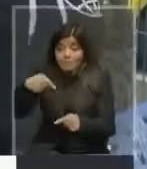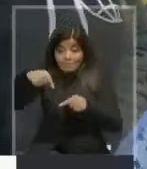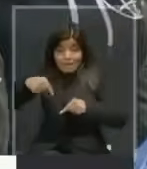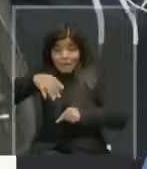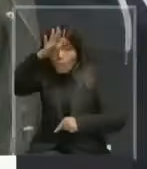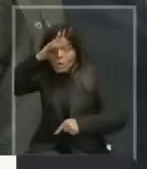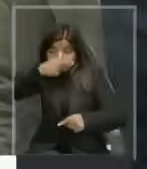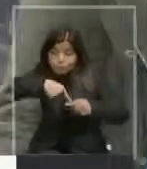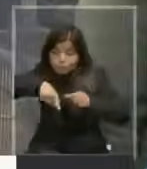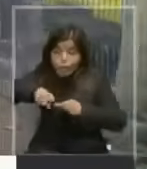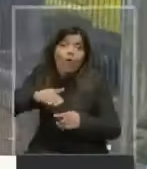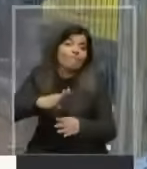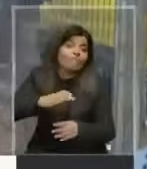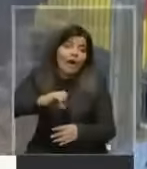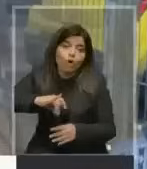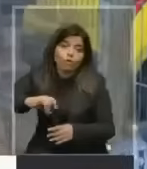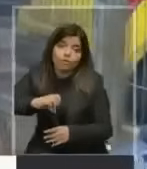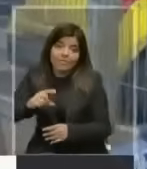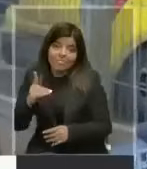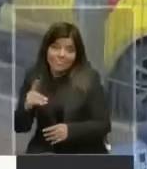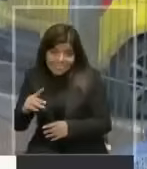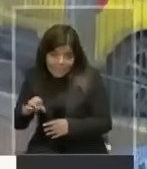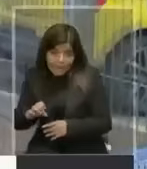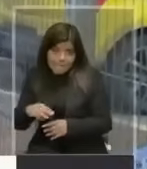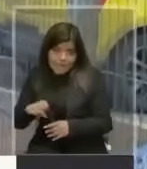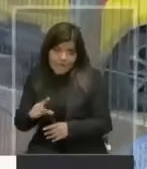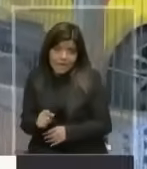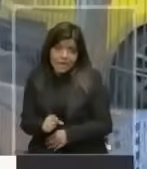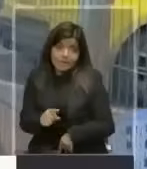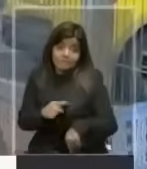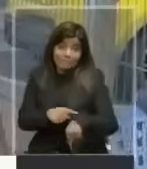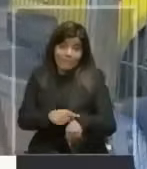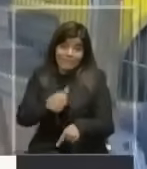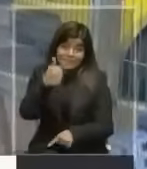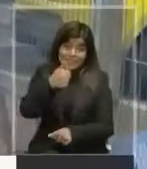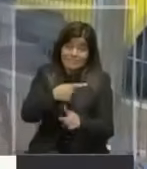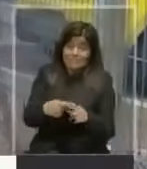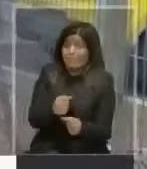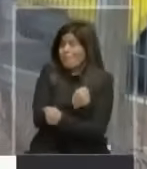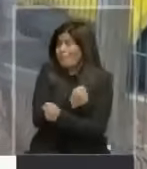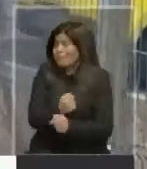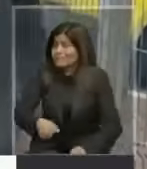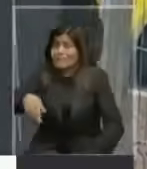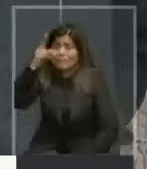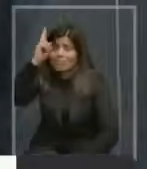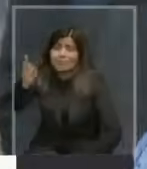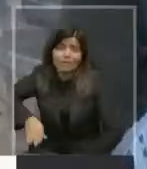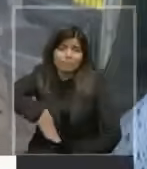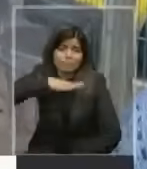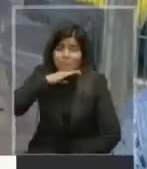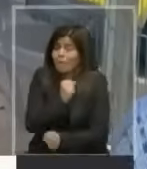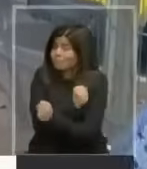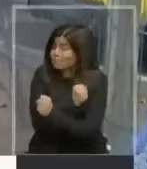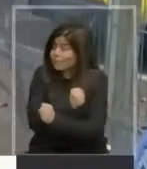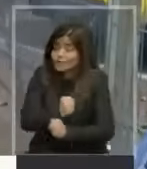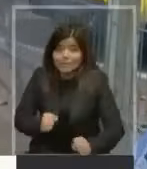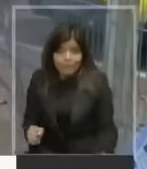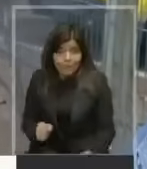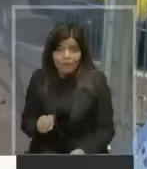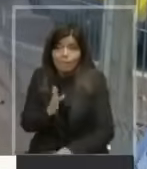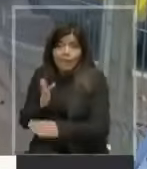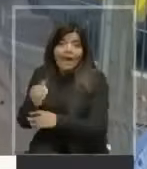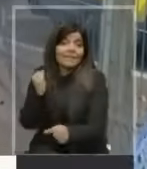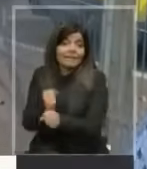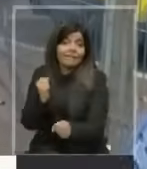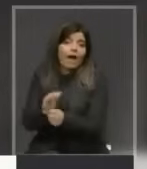después de las 6:30, es imposible. Las micros pasan llenas, no paran. No, Es horrible, sí. Es horrible. Y para ir a trabajar a Las